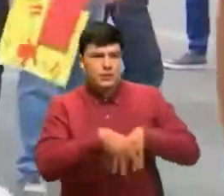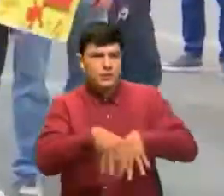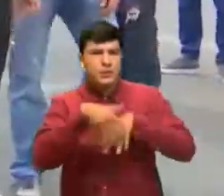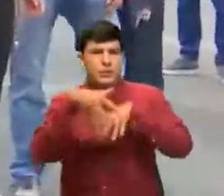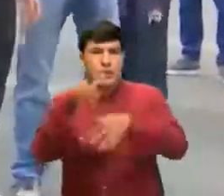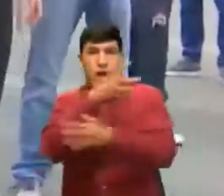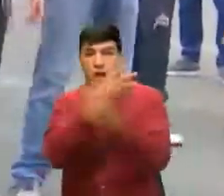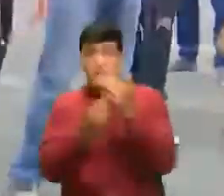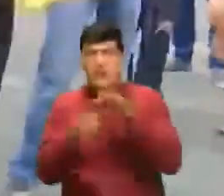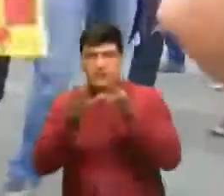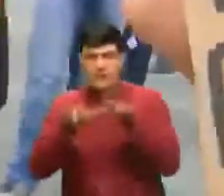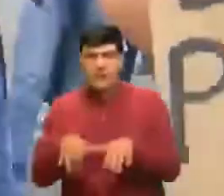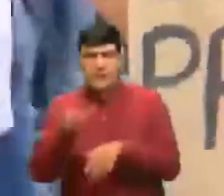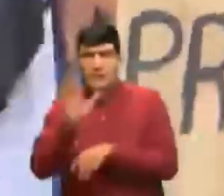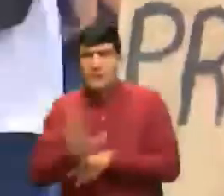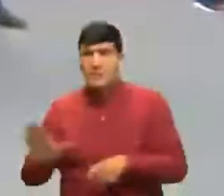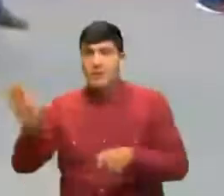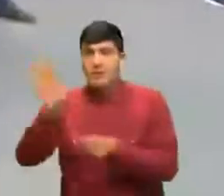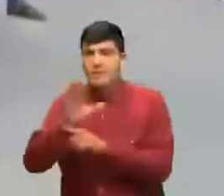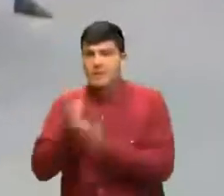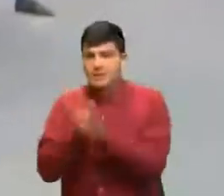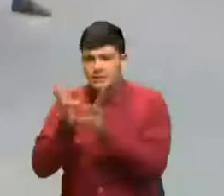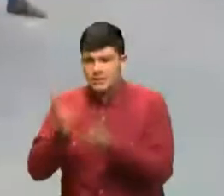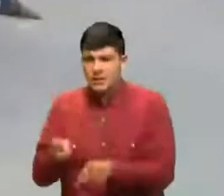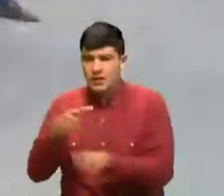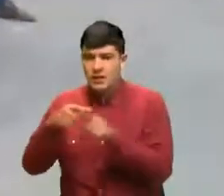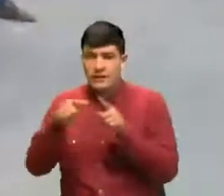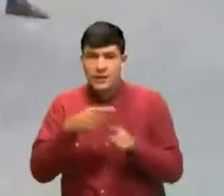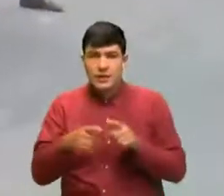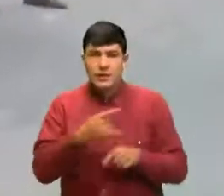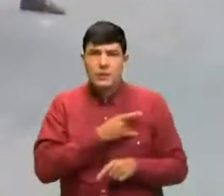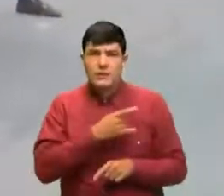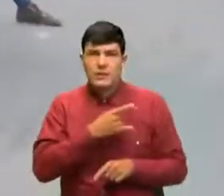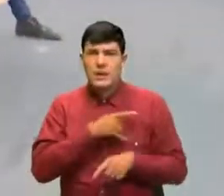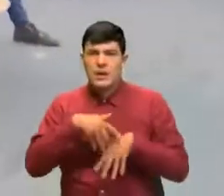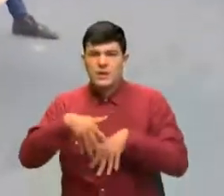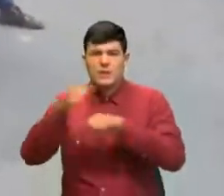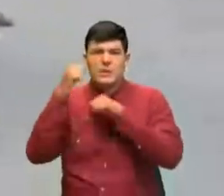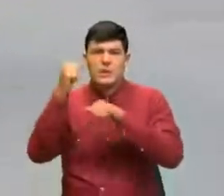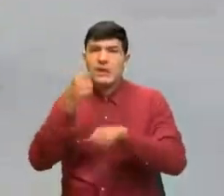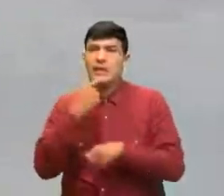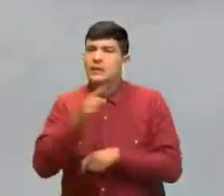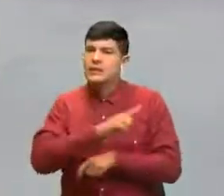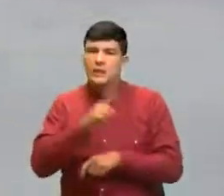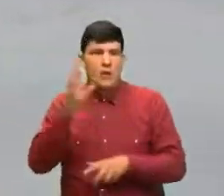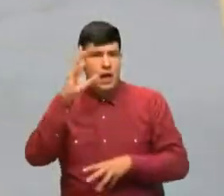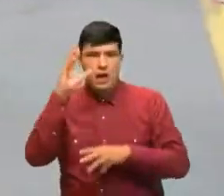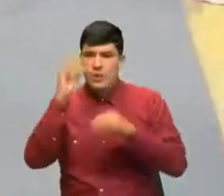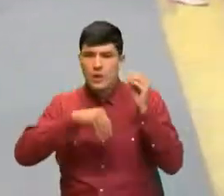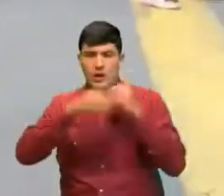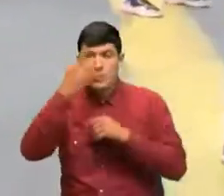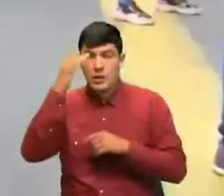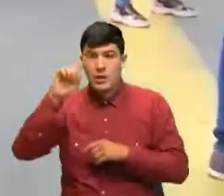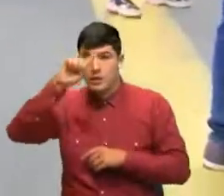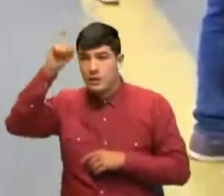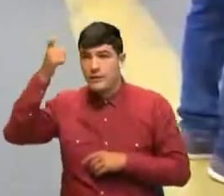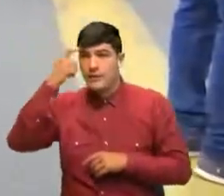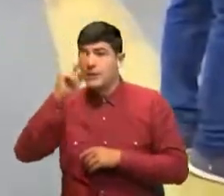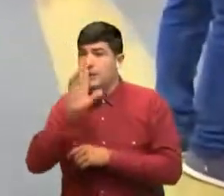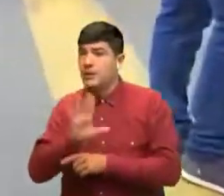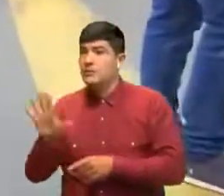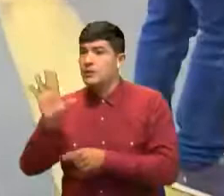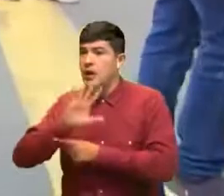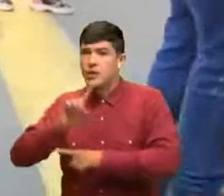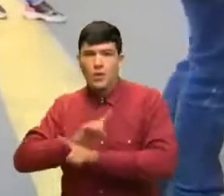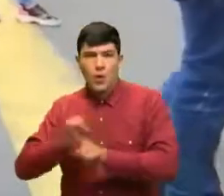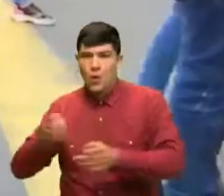de la secretaría departamental estudiantes de varias universidades con arengas mostraron su rechazo ante los incumplimientos del gobierno nacional y las irregularidades